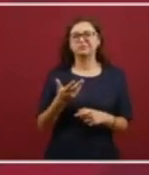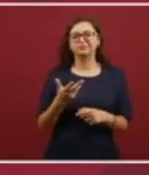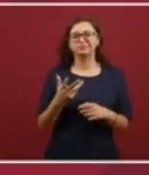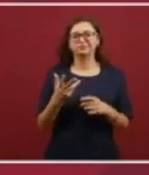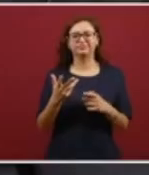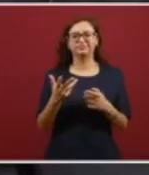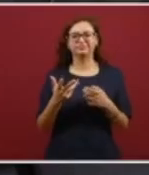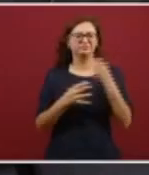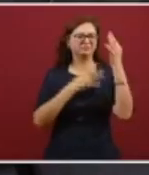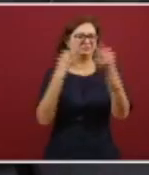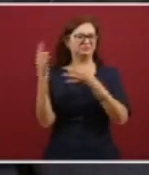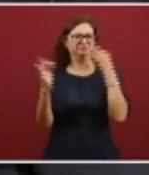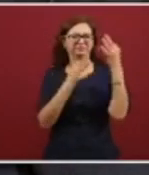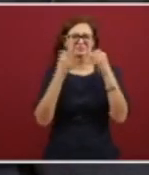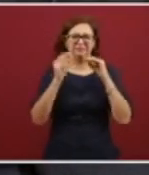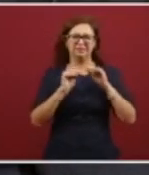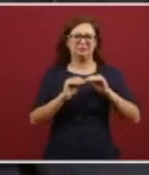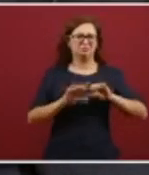campañas en medios,